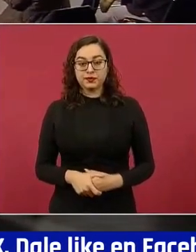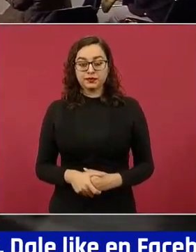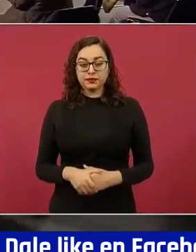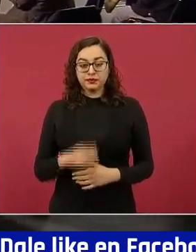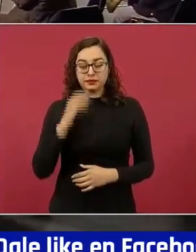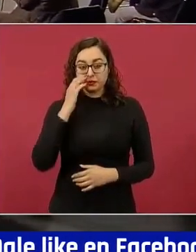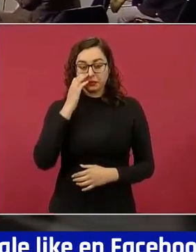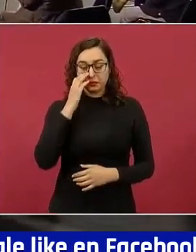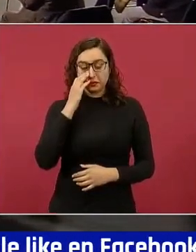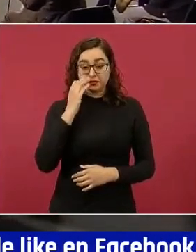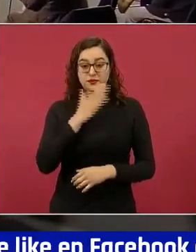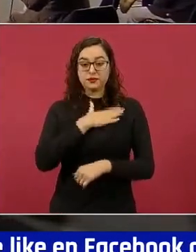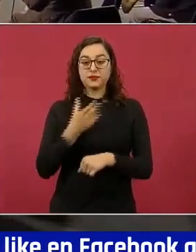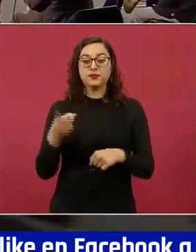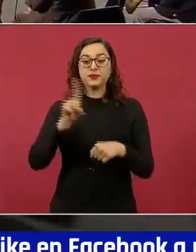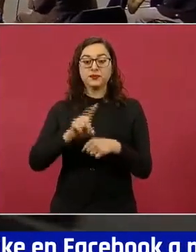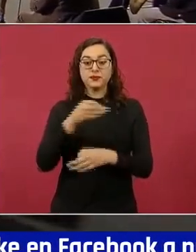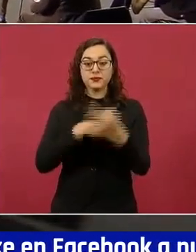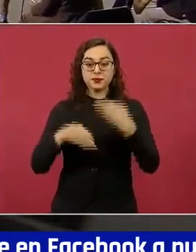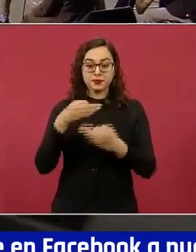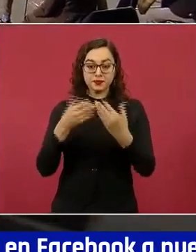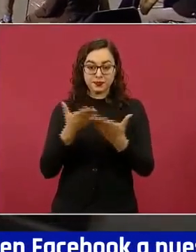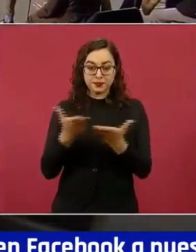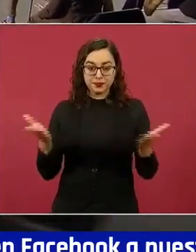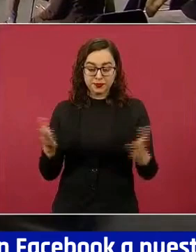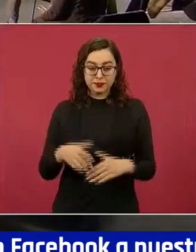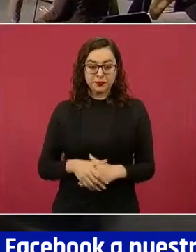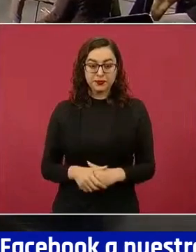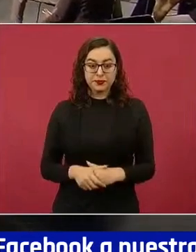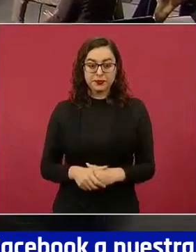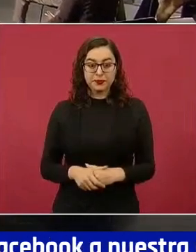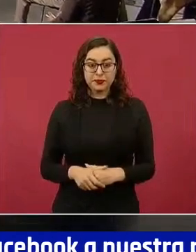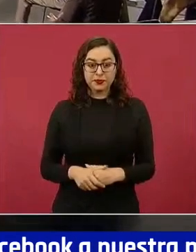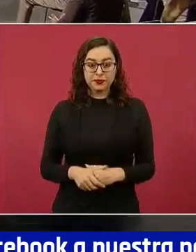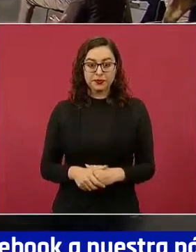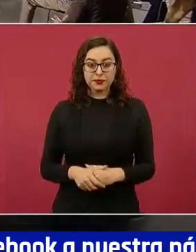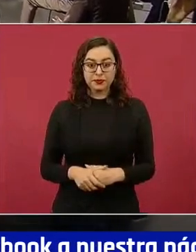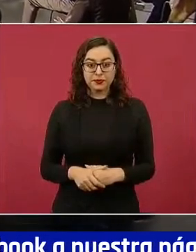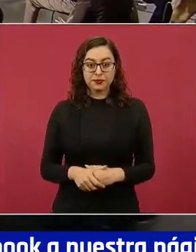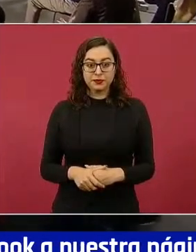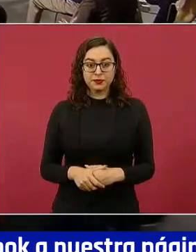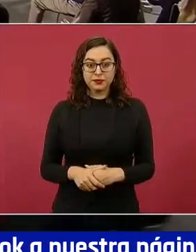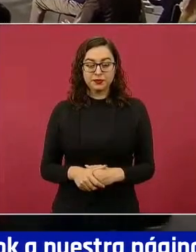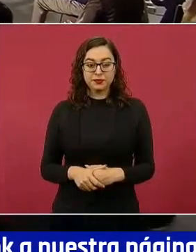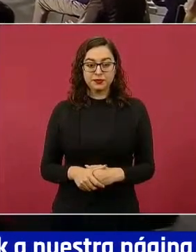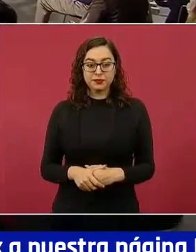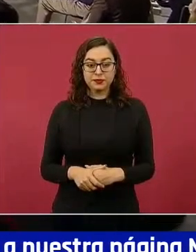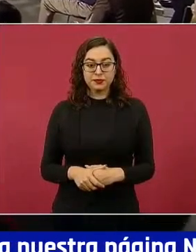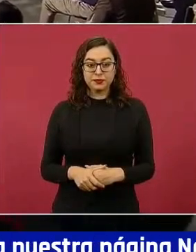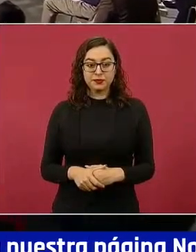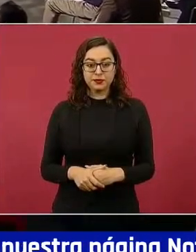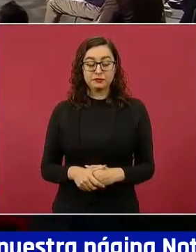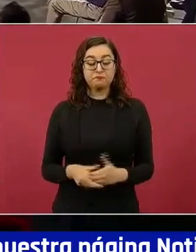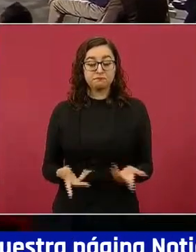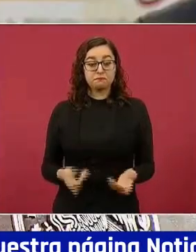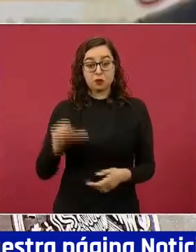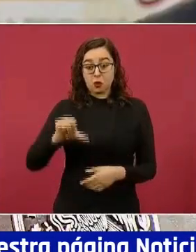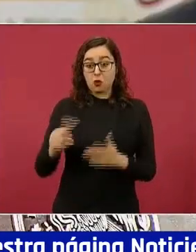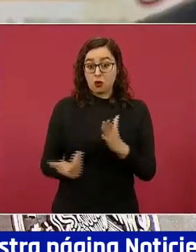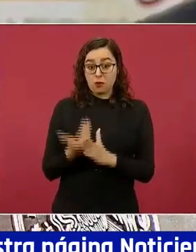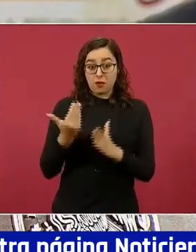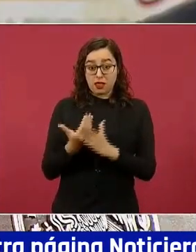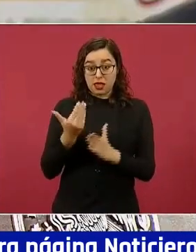Buenos días a todos. Muchísimas gracias, señor presidente, por la invitación esta mañana y